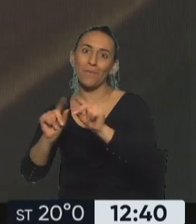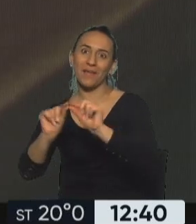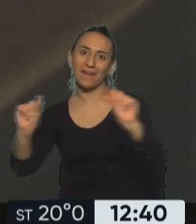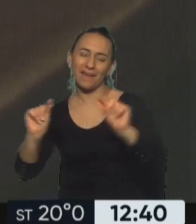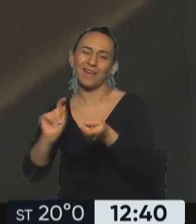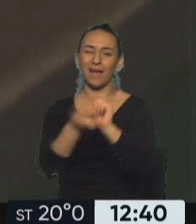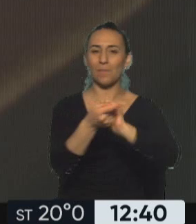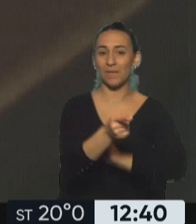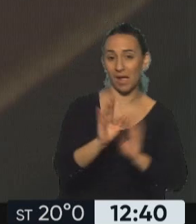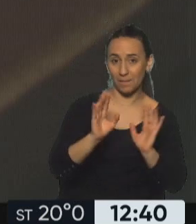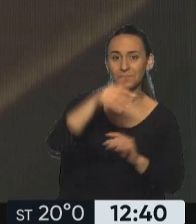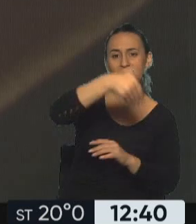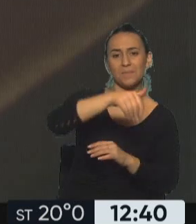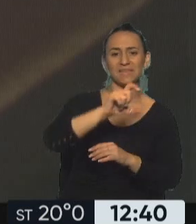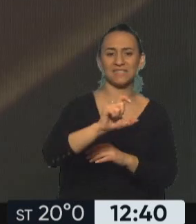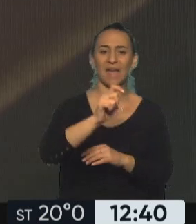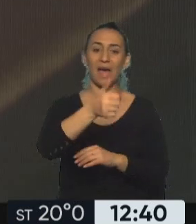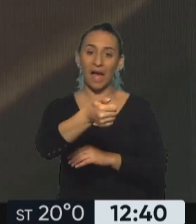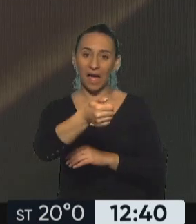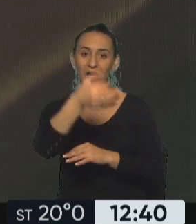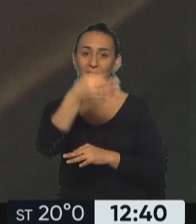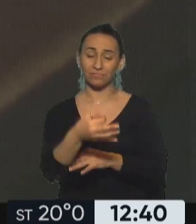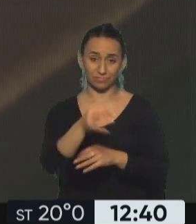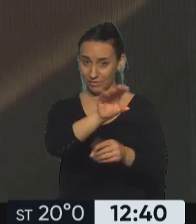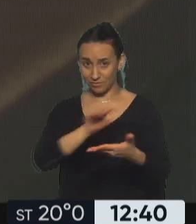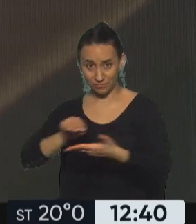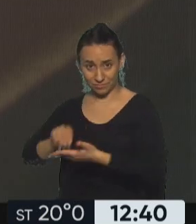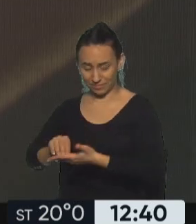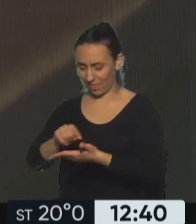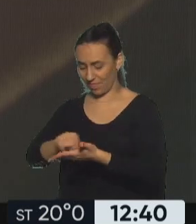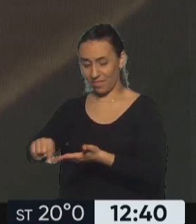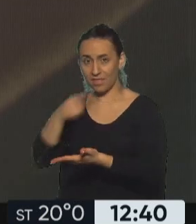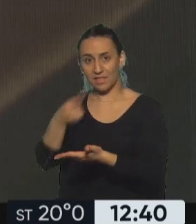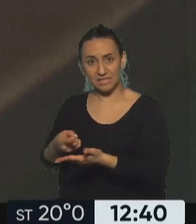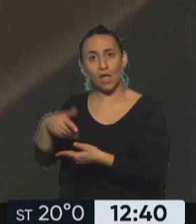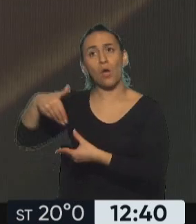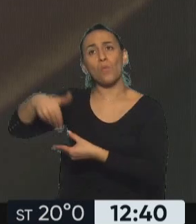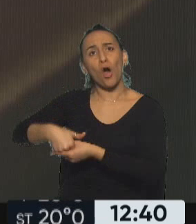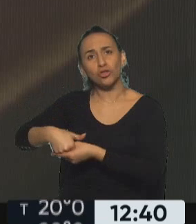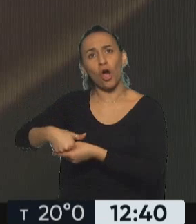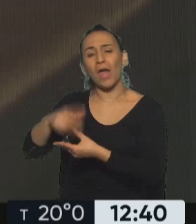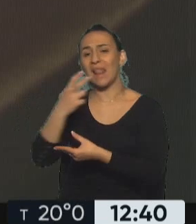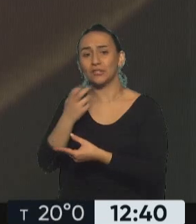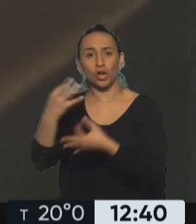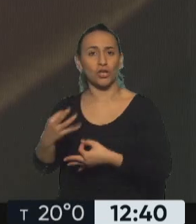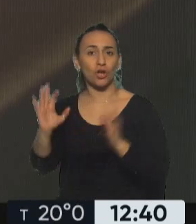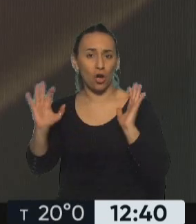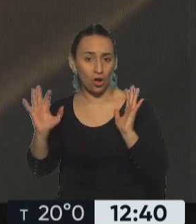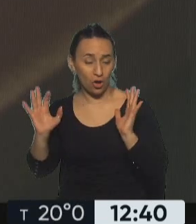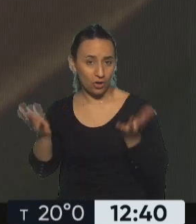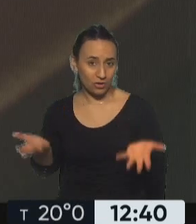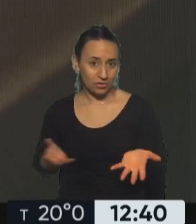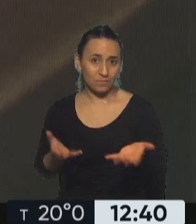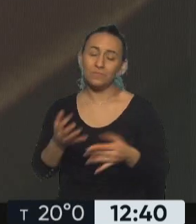patente de MSA, está registrado como voto electrónico. Ah, mirá vos. Entonces, no es boleta única electrónica, o le pueden llamar así,